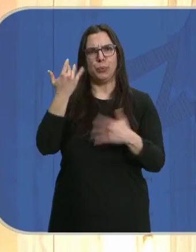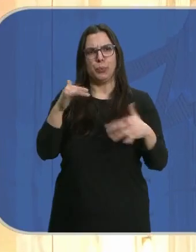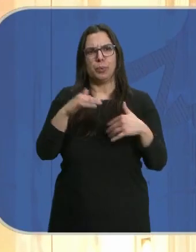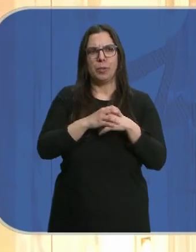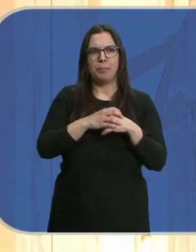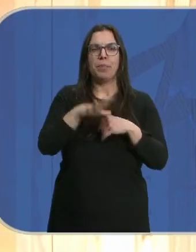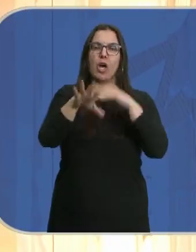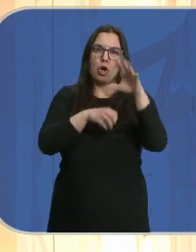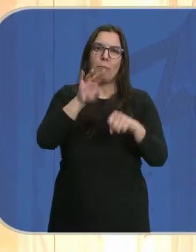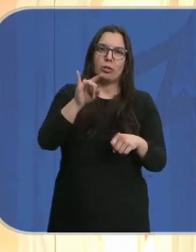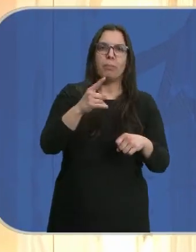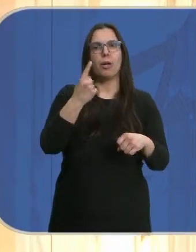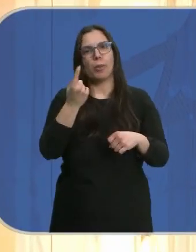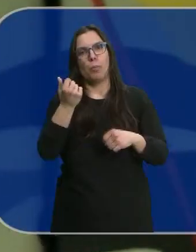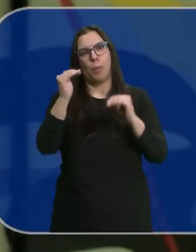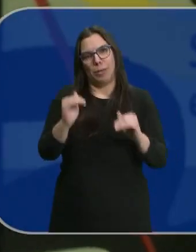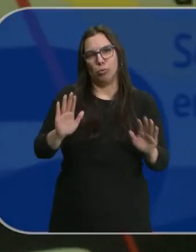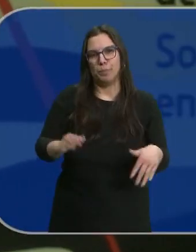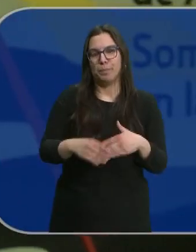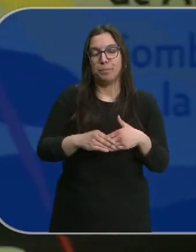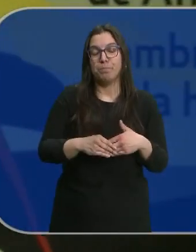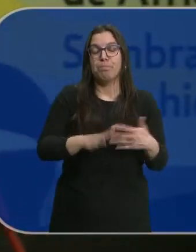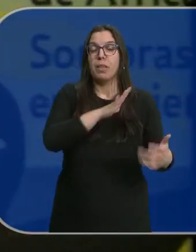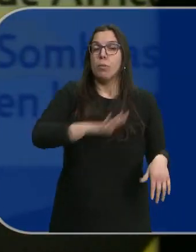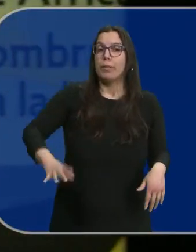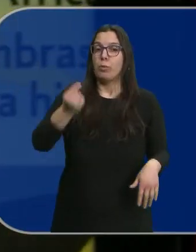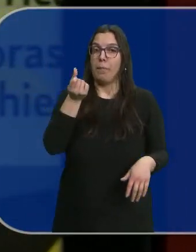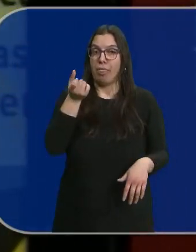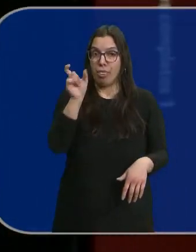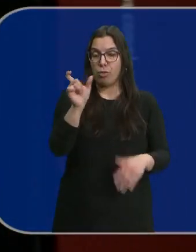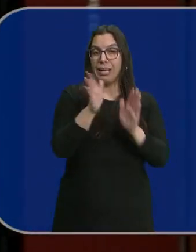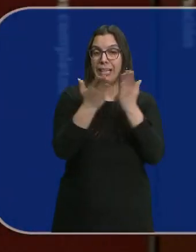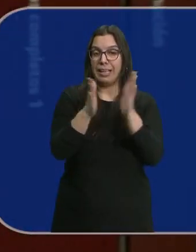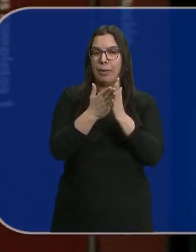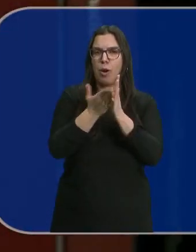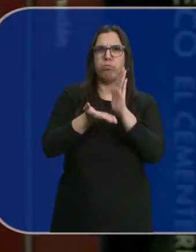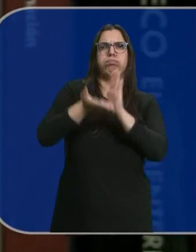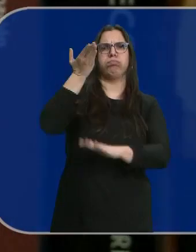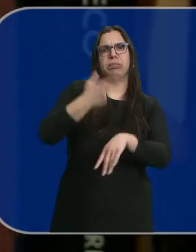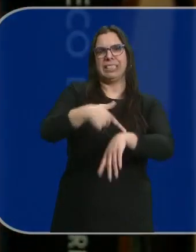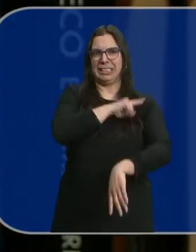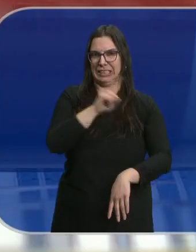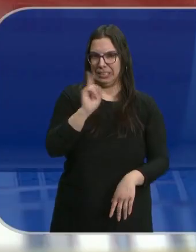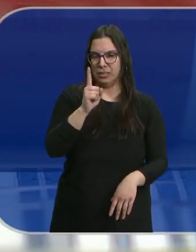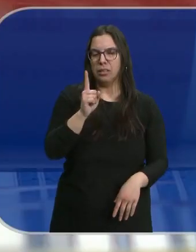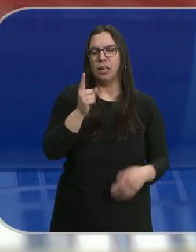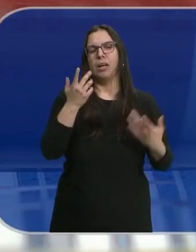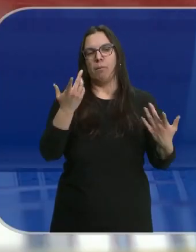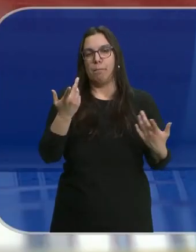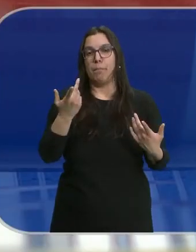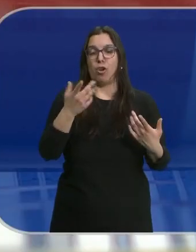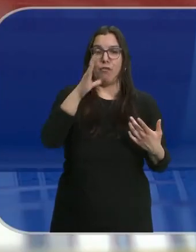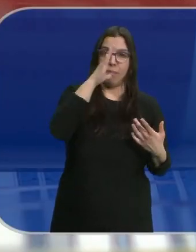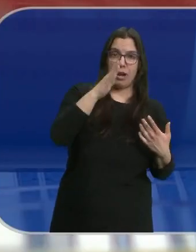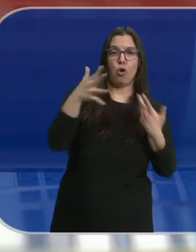subida. Sigo comprando, solo que a lo mejor un poquito menos. Por el momento el coste de los libros no ha aumentado de forma descarada, pero se espera que